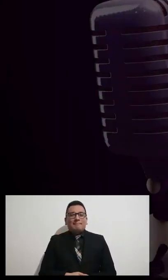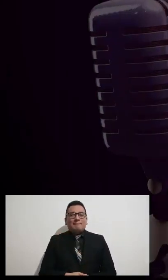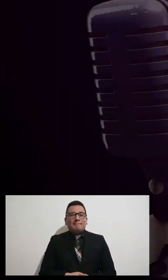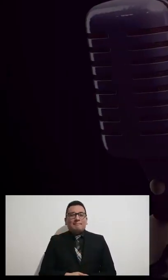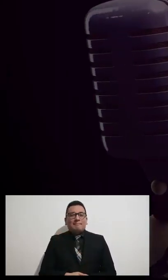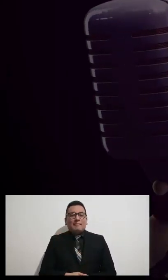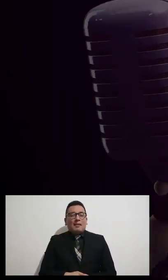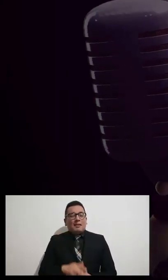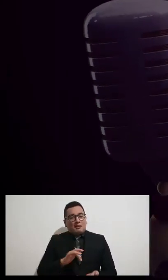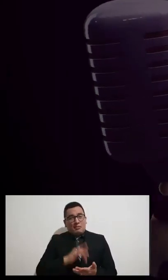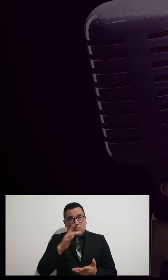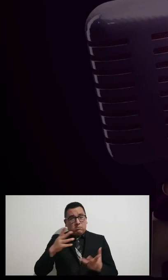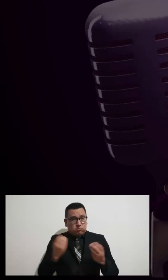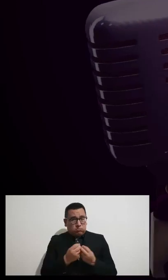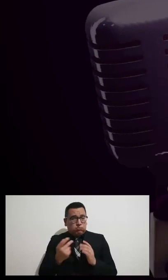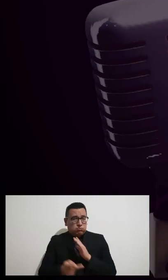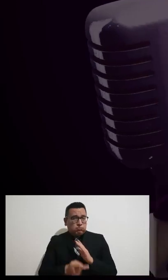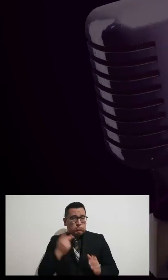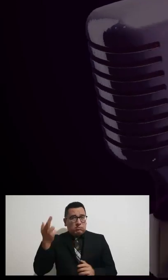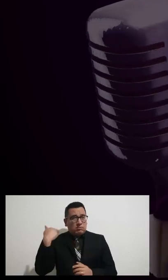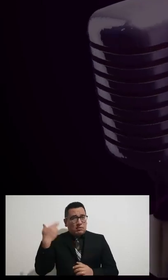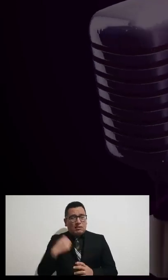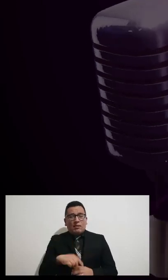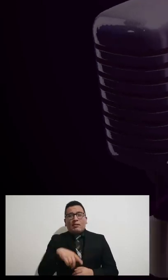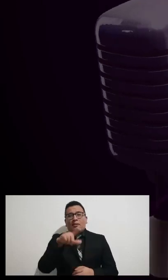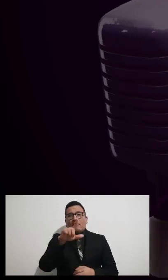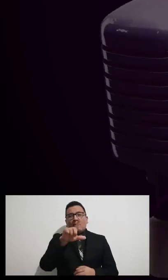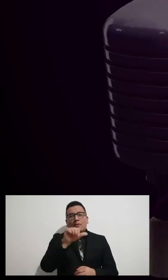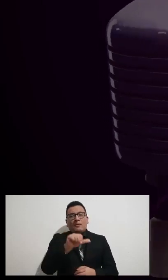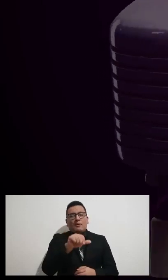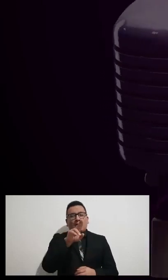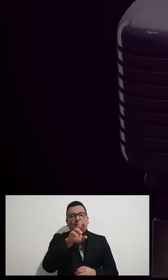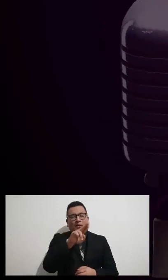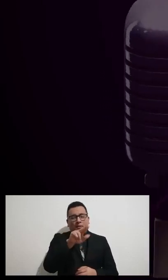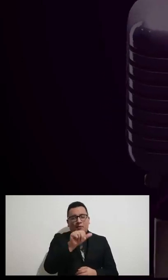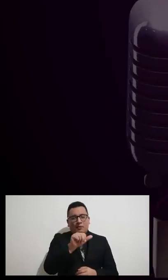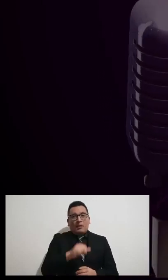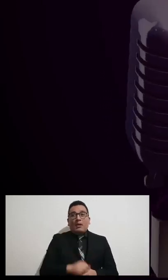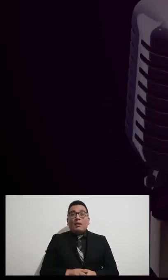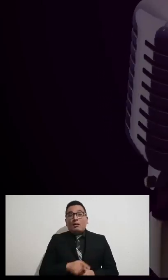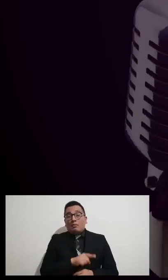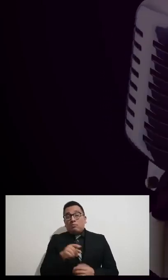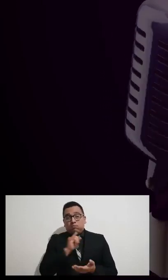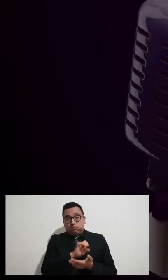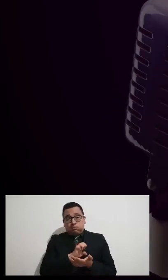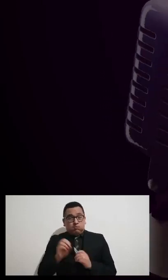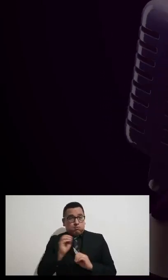por acompañarnos en una emisión más de La Urna, llevado hasta ustedes